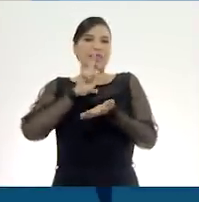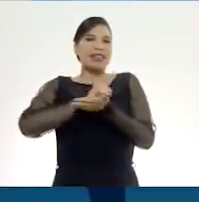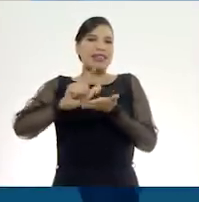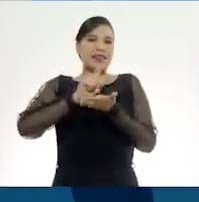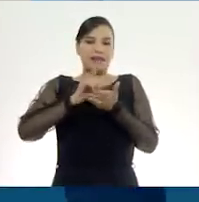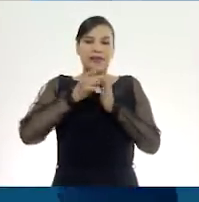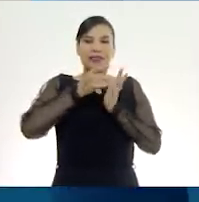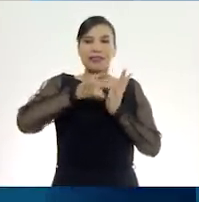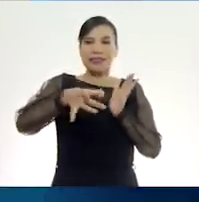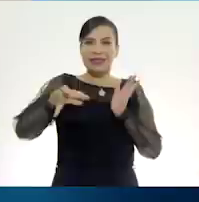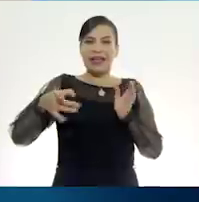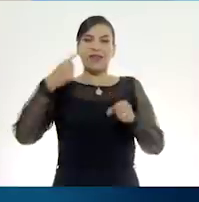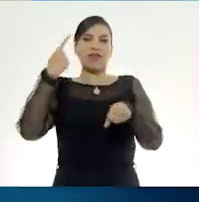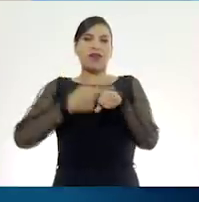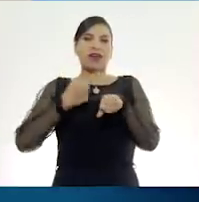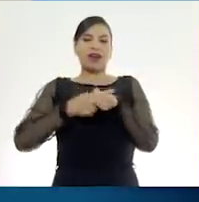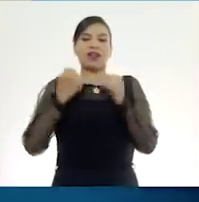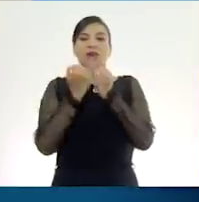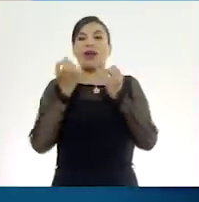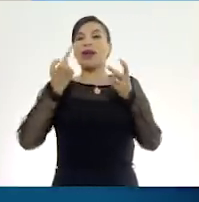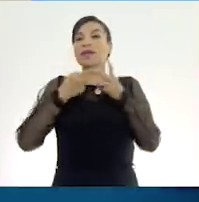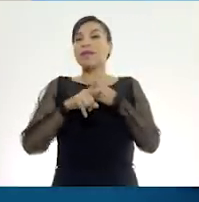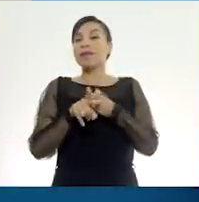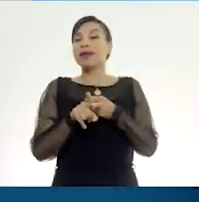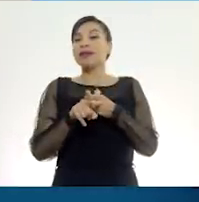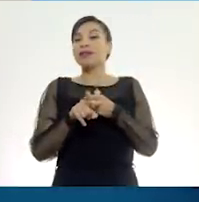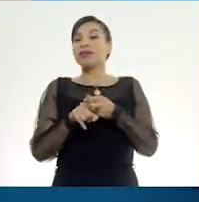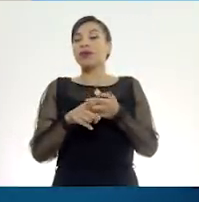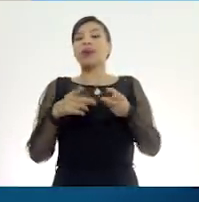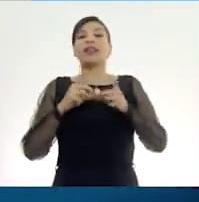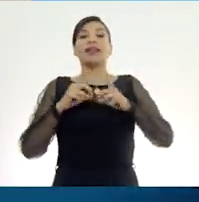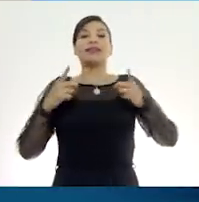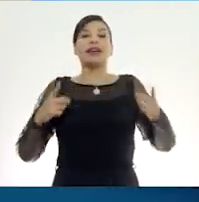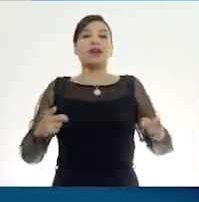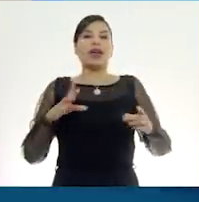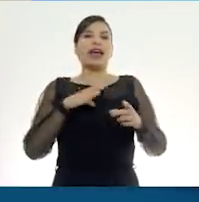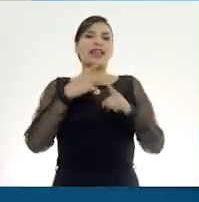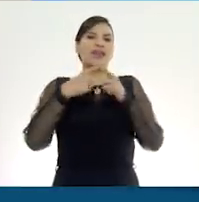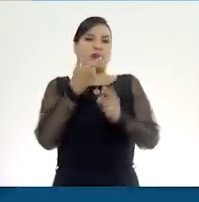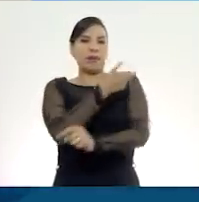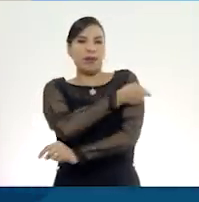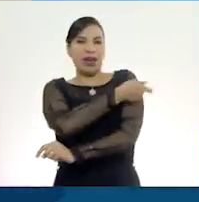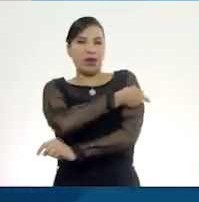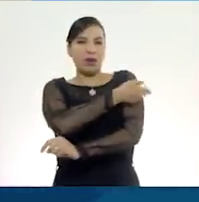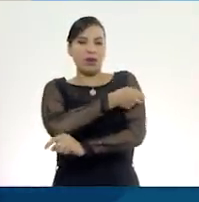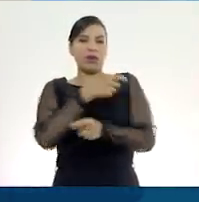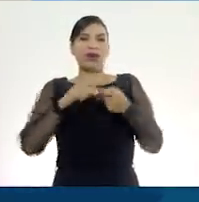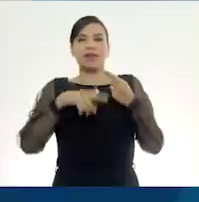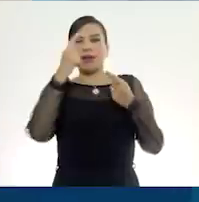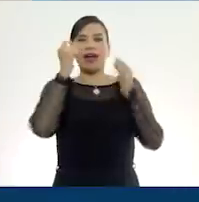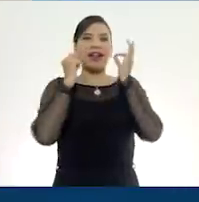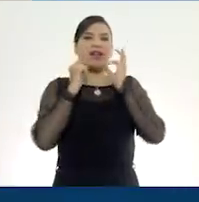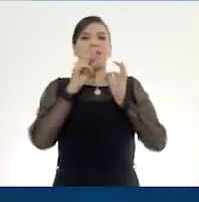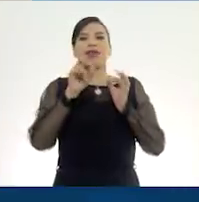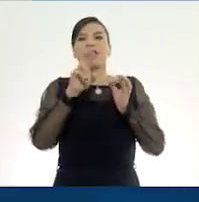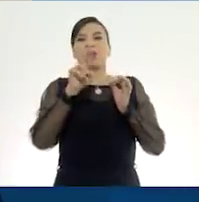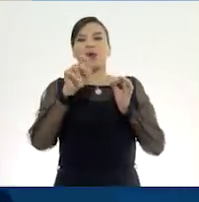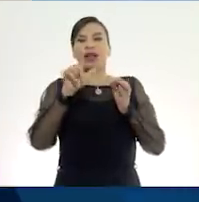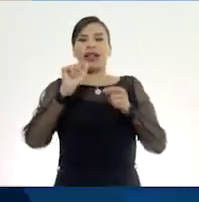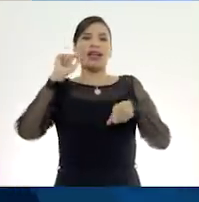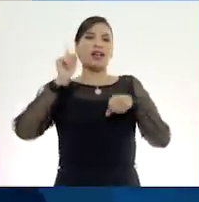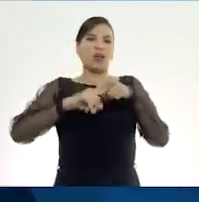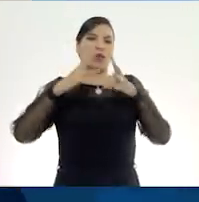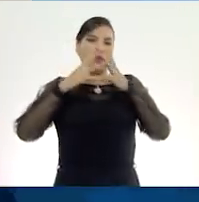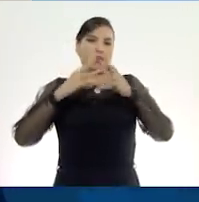las enfermedades y también comenzó a desarrollarse ciertas vacunas como la de la viruela, que empezaron a eliminar